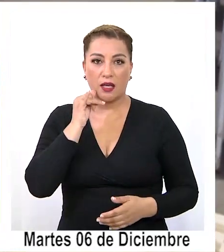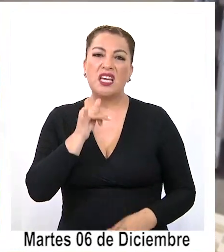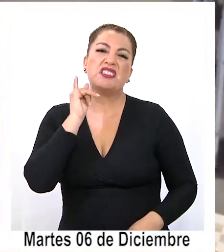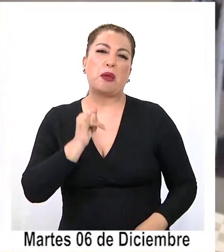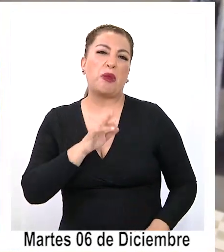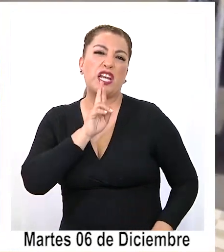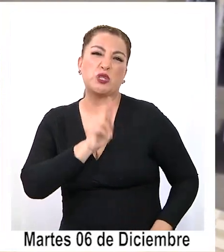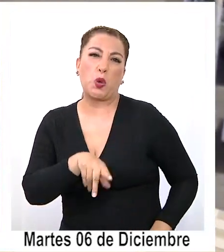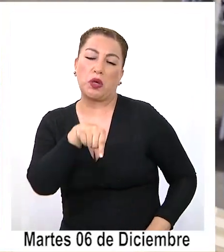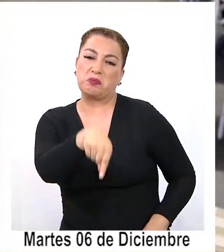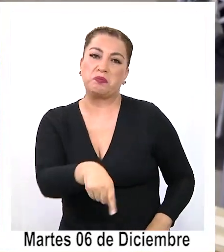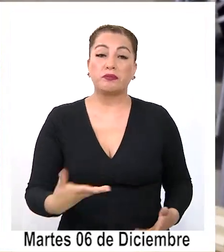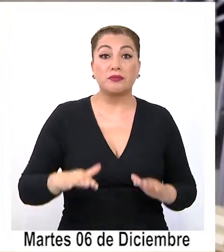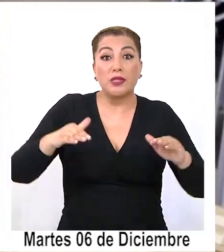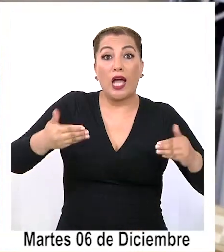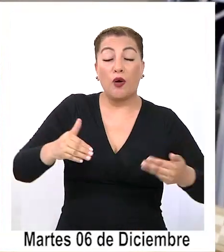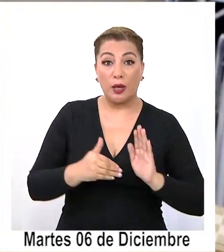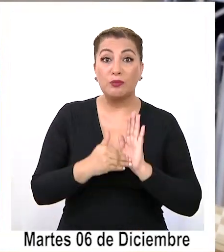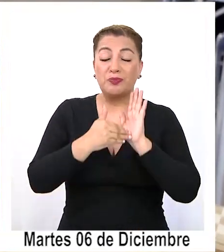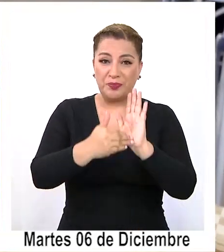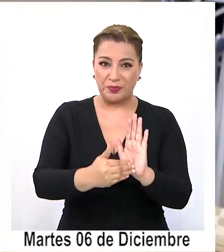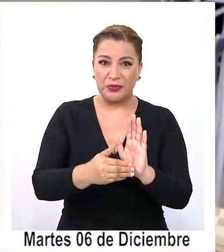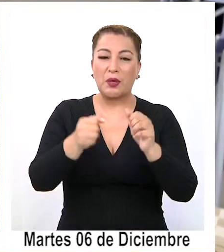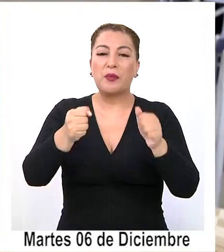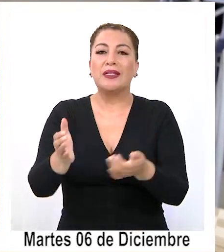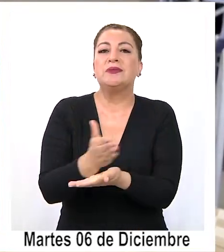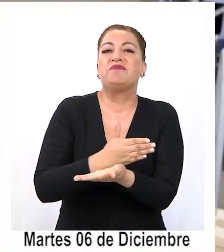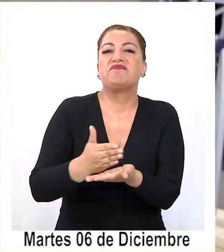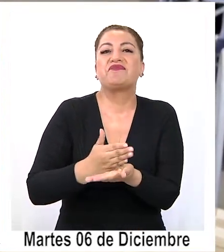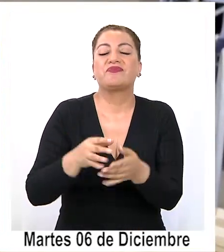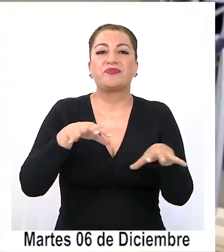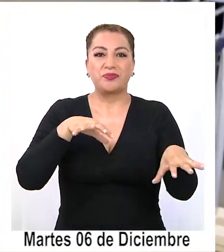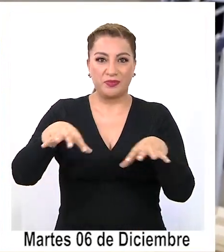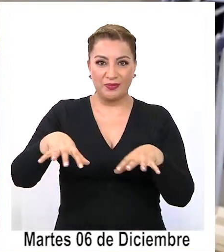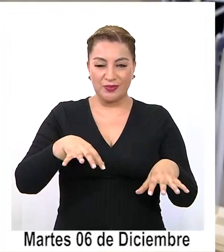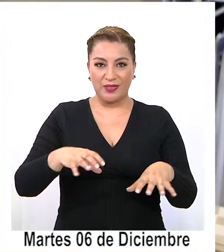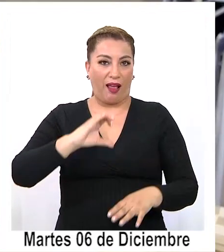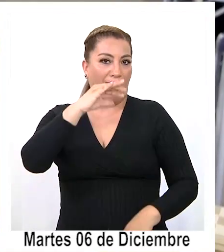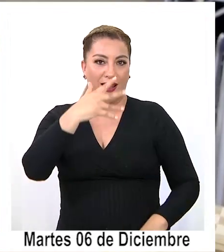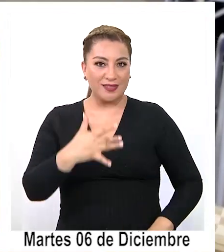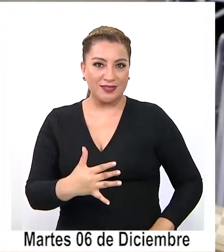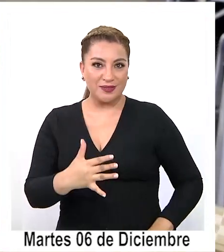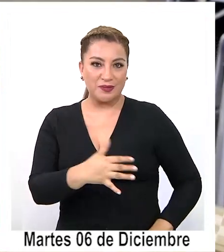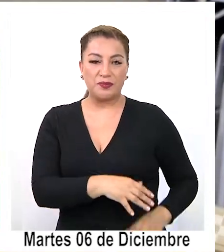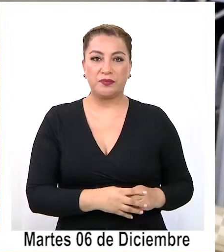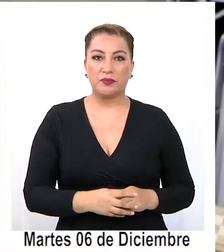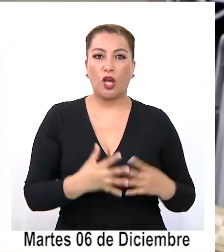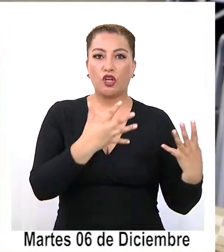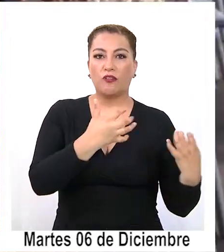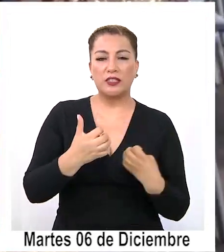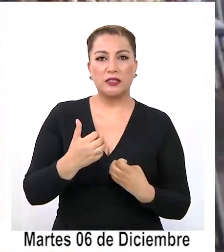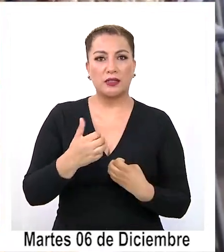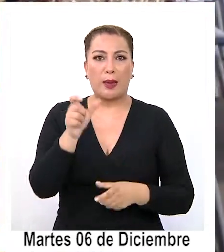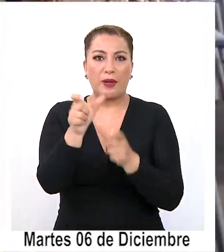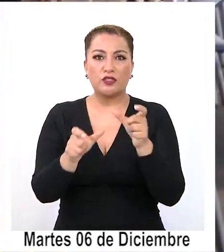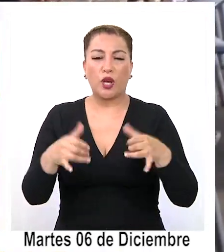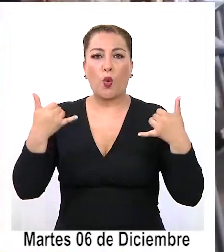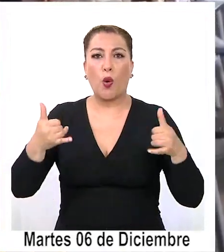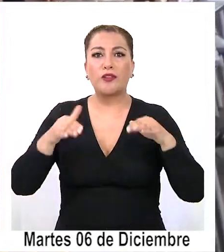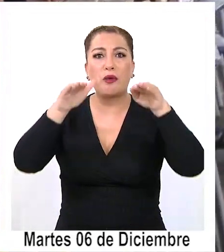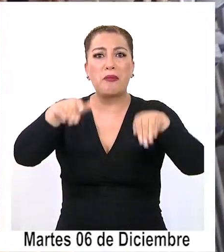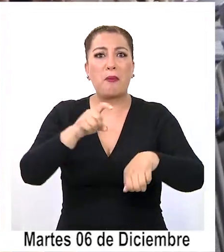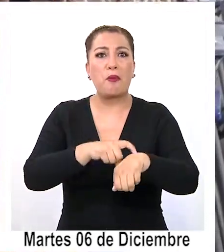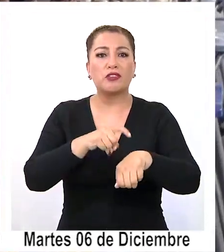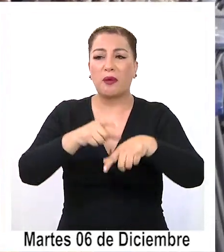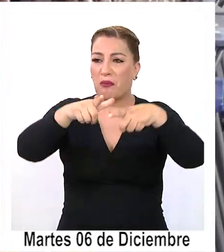son en el sur, y con esto demostramos que somos capaces de organizar una actividad de estas características. Más de 900 competidores y en